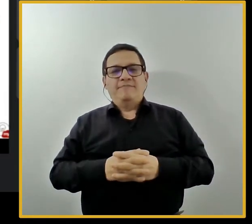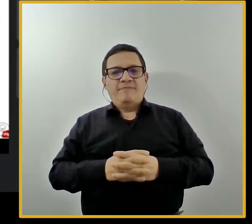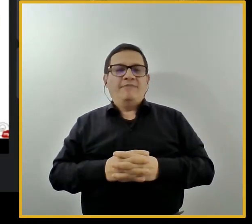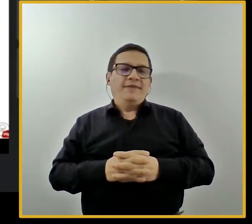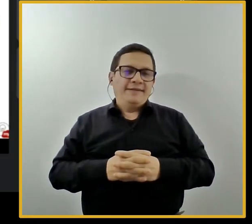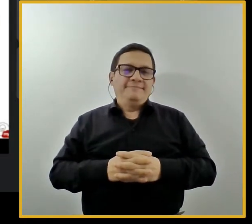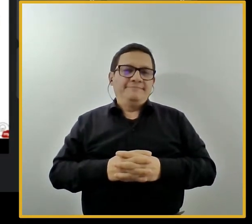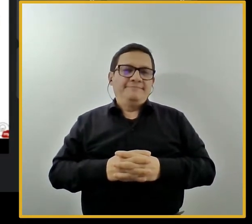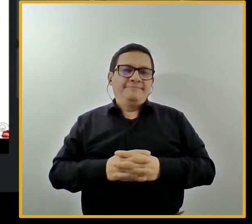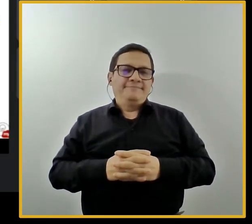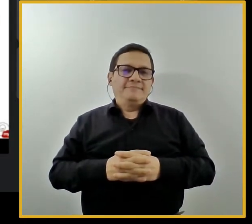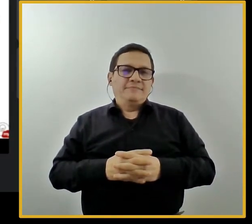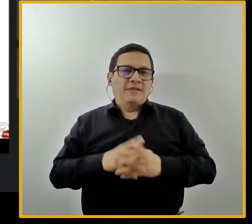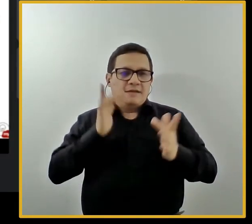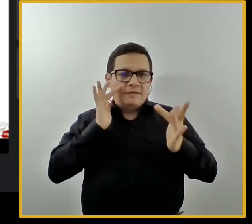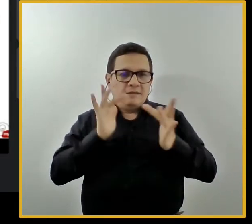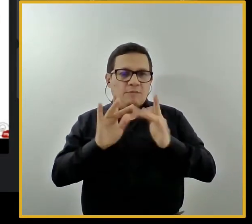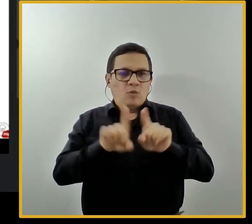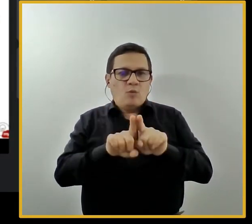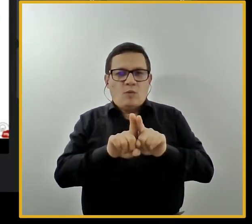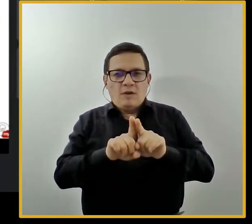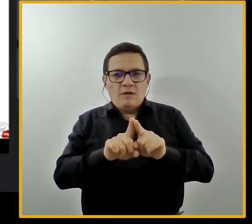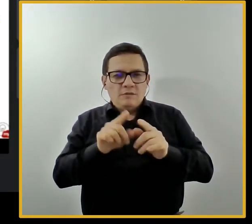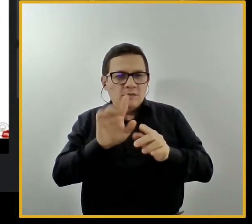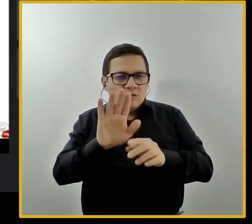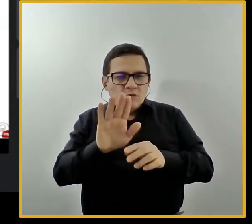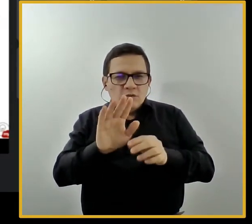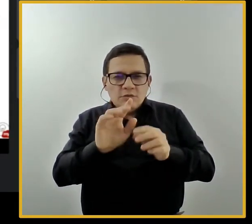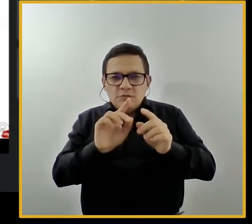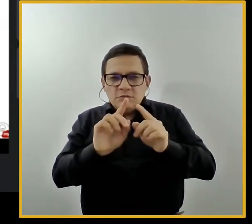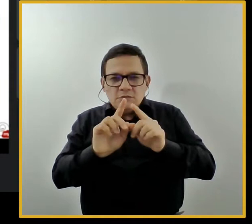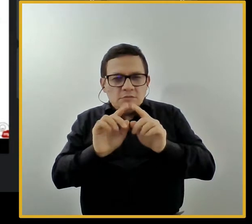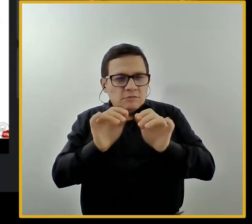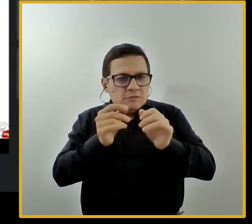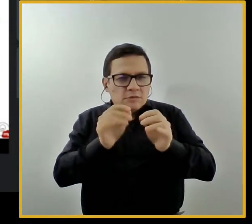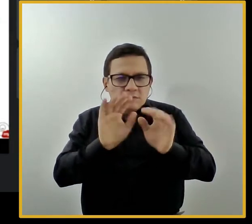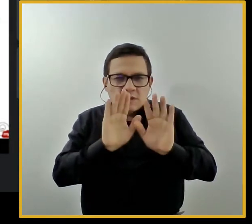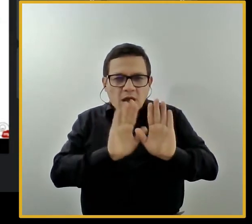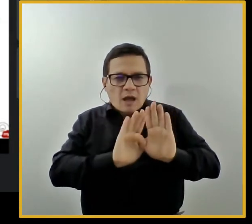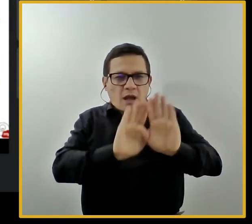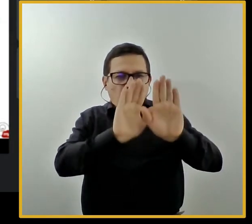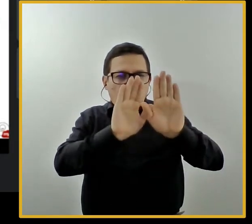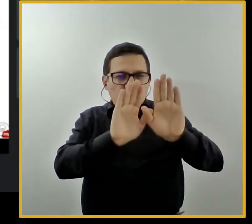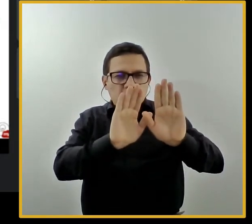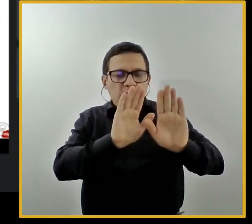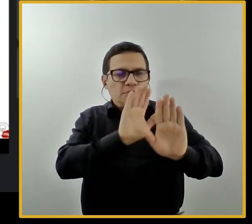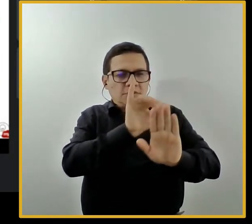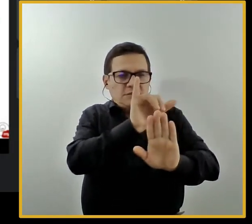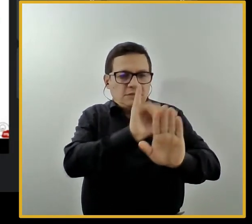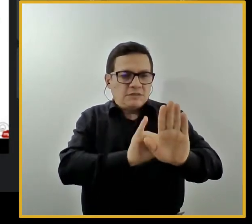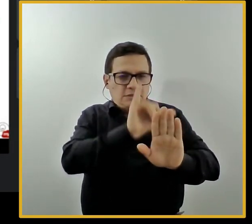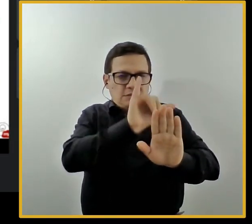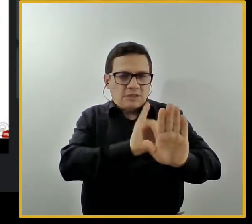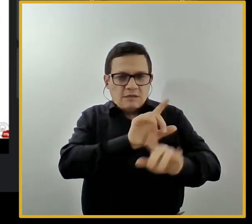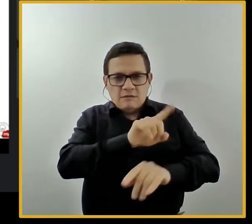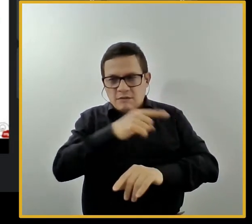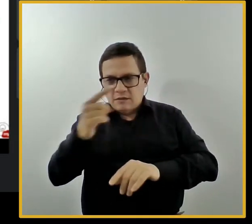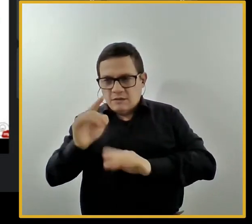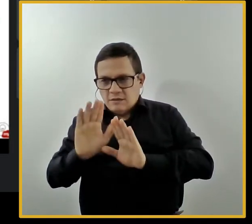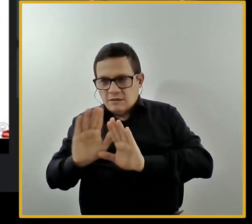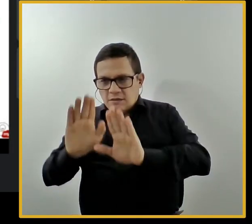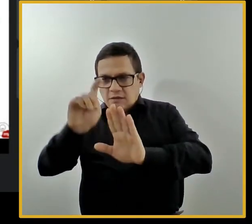¿cierto? Con sus respectivos diferenciales. Entonces quedó a un lado las y y quedó a un lado